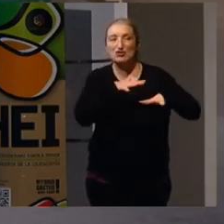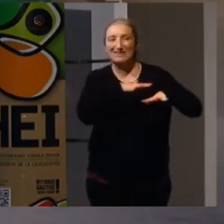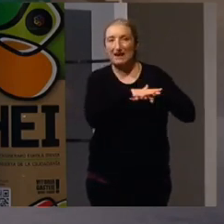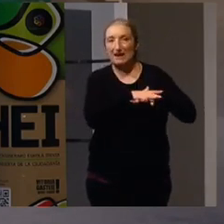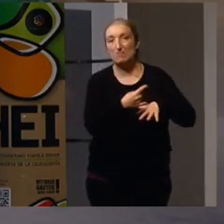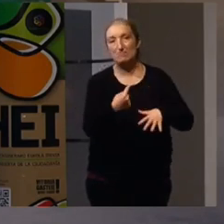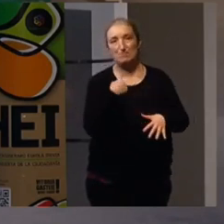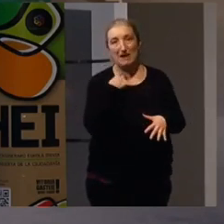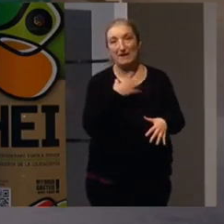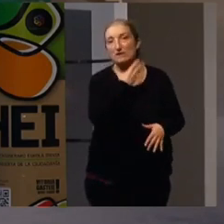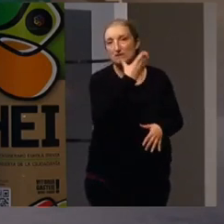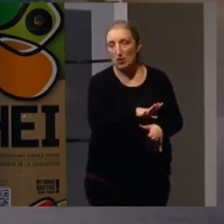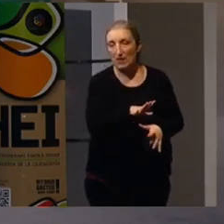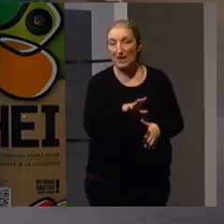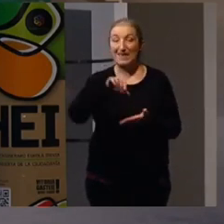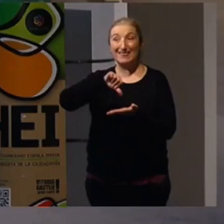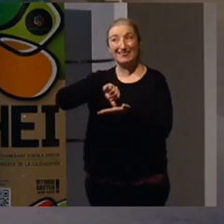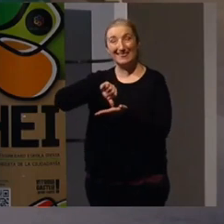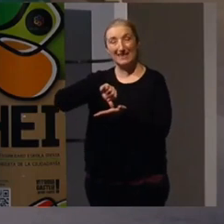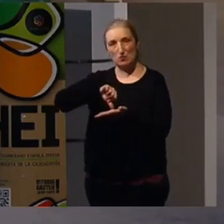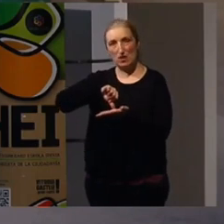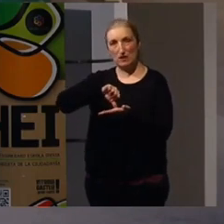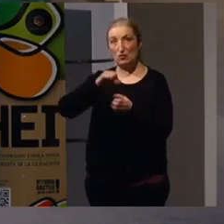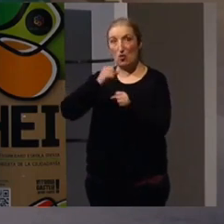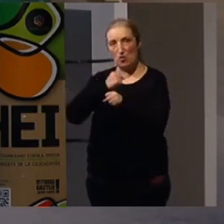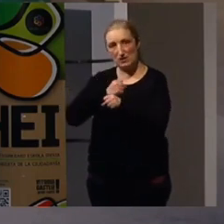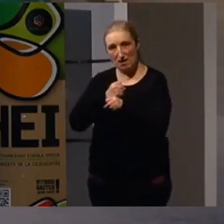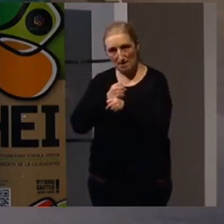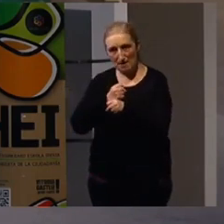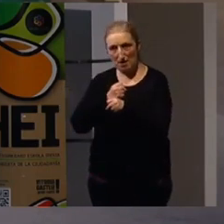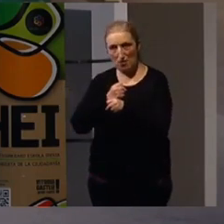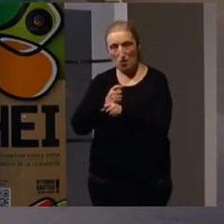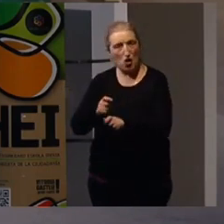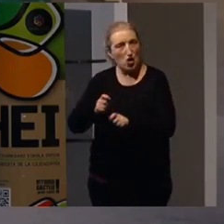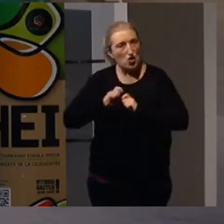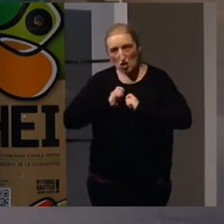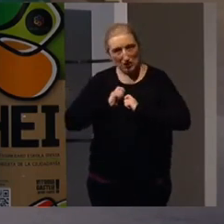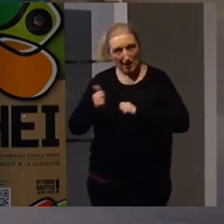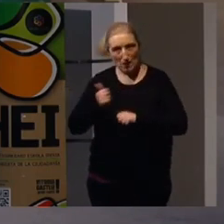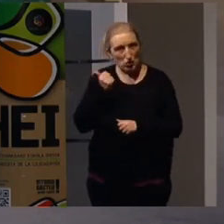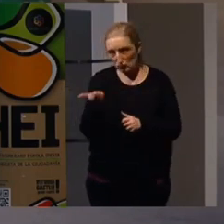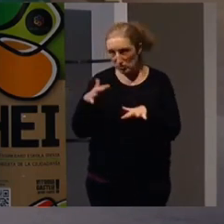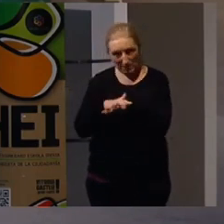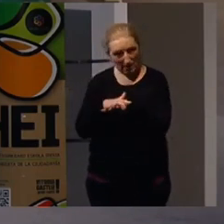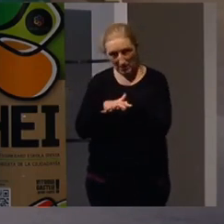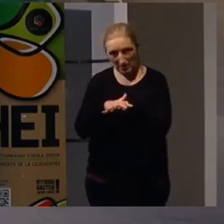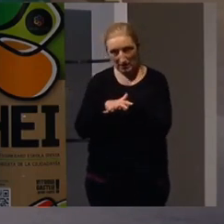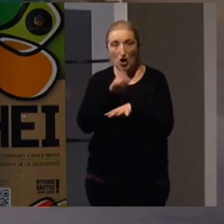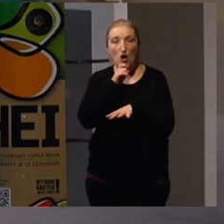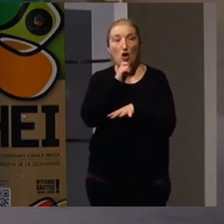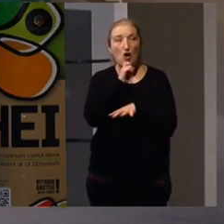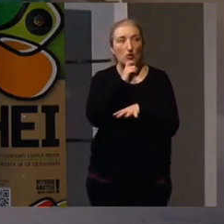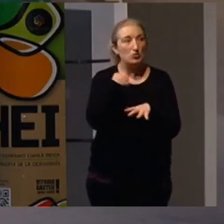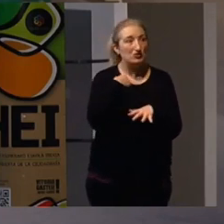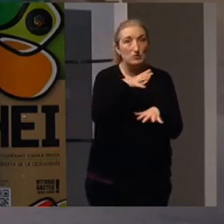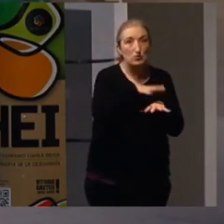esa red. Que las ciudades no te permitan arraigar, que los trabajos no te permitan arraigar, implica que como te hayas quedado sin esa red, es muy muy difícil que